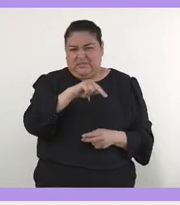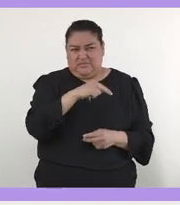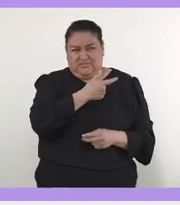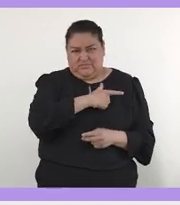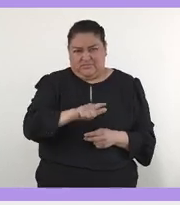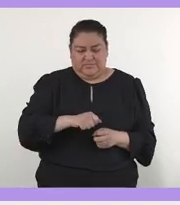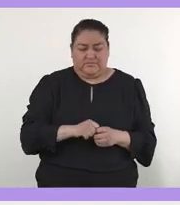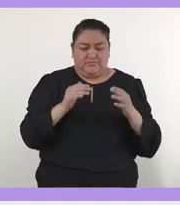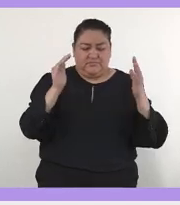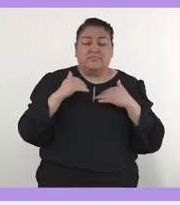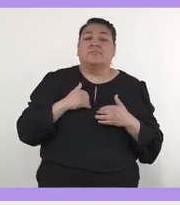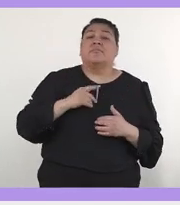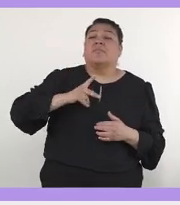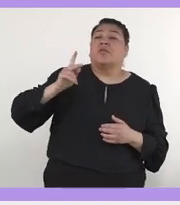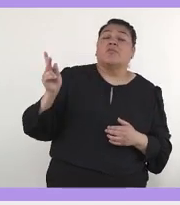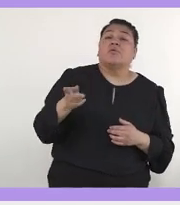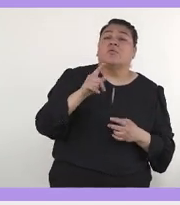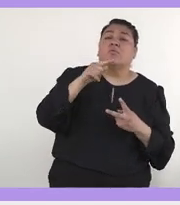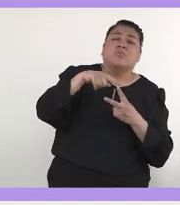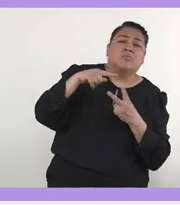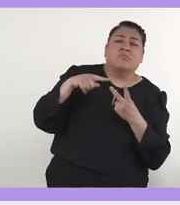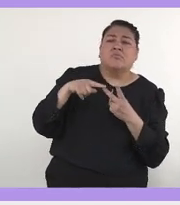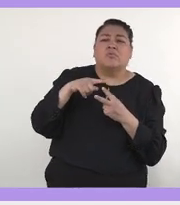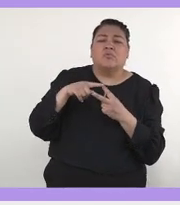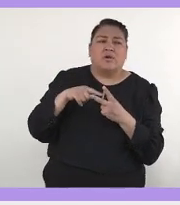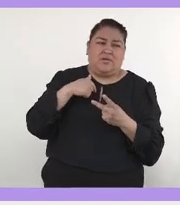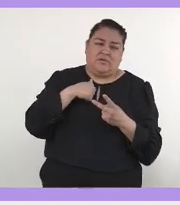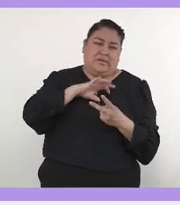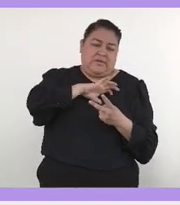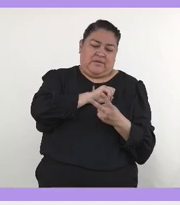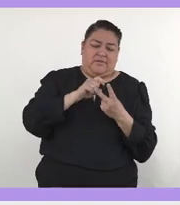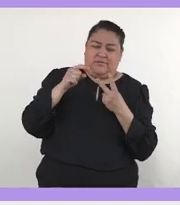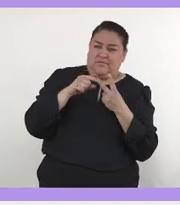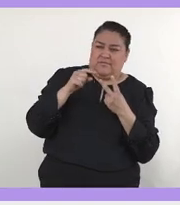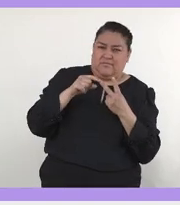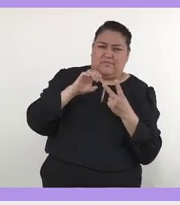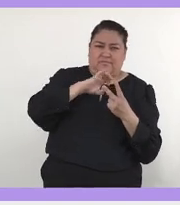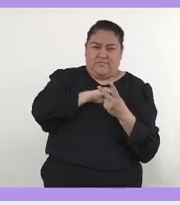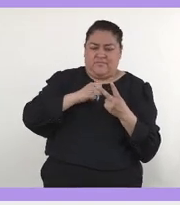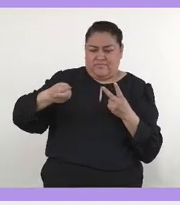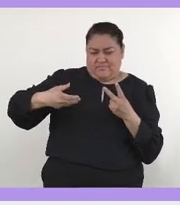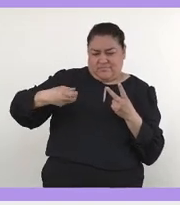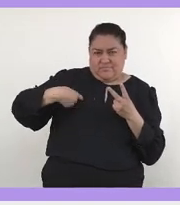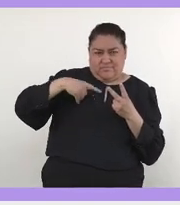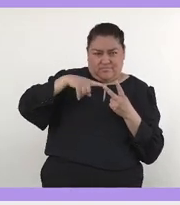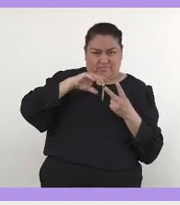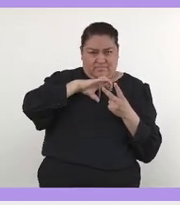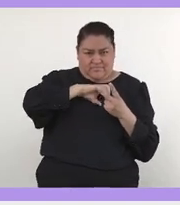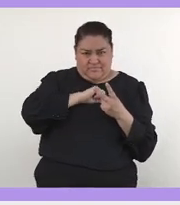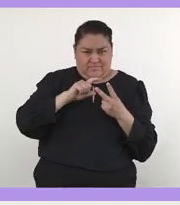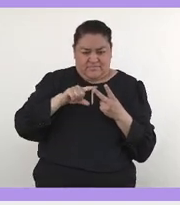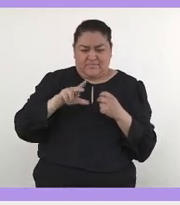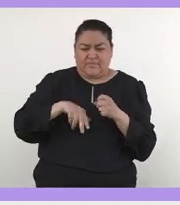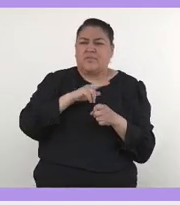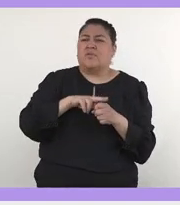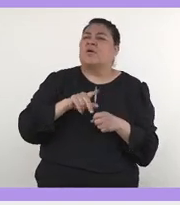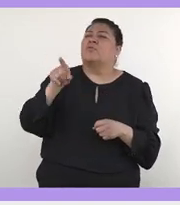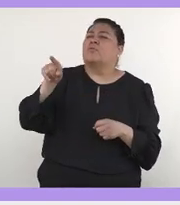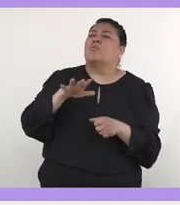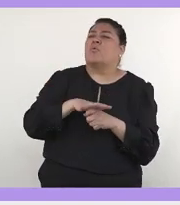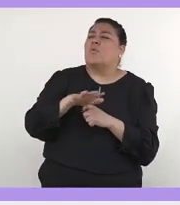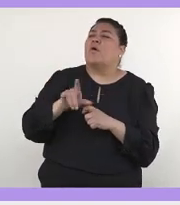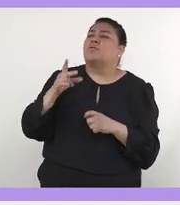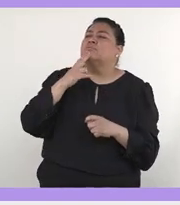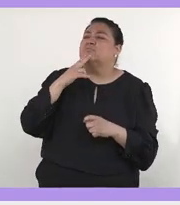qué prefería Qué prefieres Ana Paulina yo prefiero Paulina No pues lo que espero es que ustedes me digan así de natural Oye qué pronombre